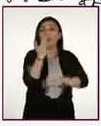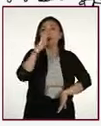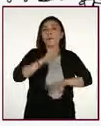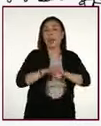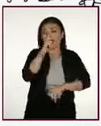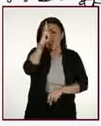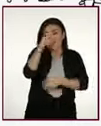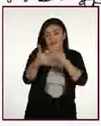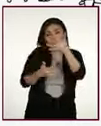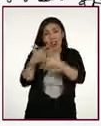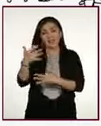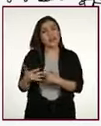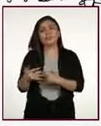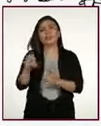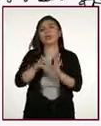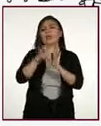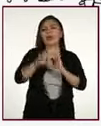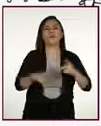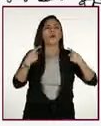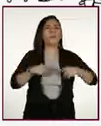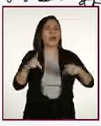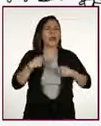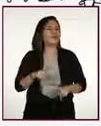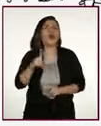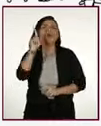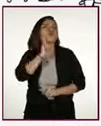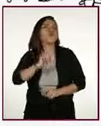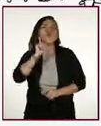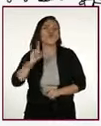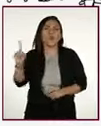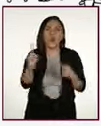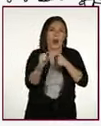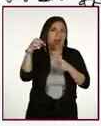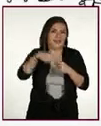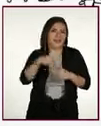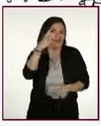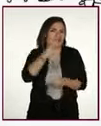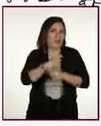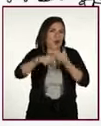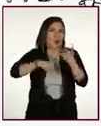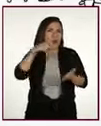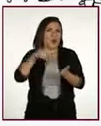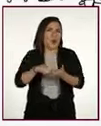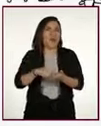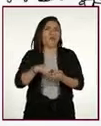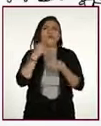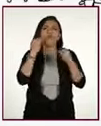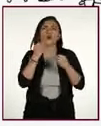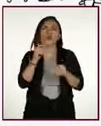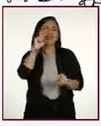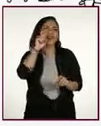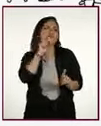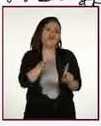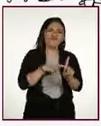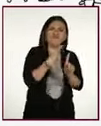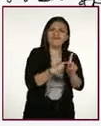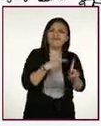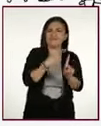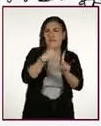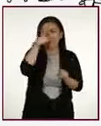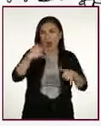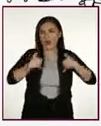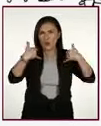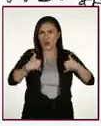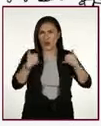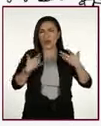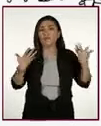de violencia, ¿no? Porque si una persona, una mujer principalmente, estamos en el país con el número 1 en abusos sexuales en menores de edad,